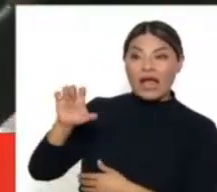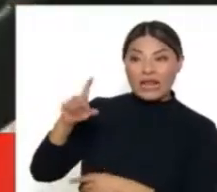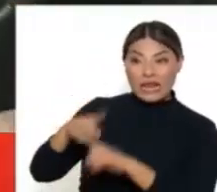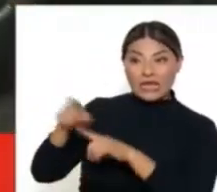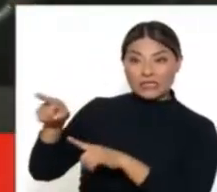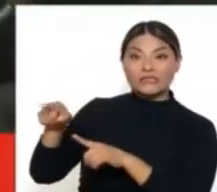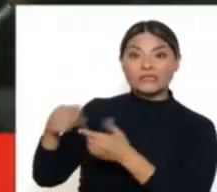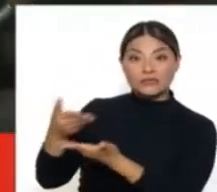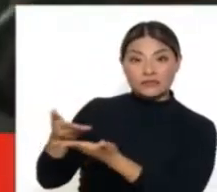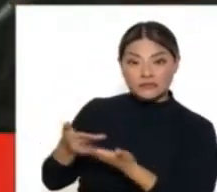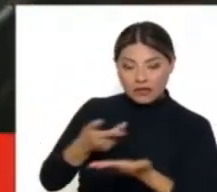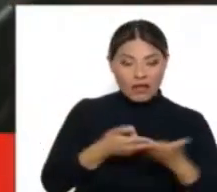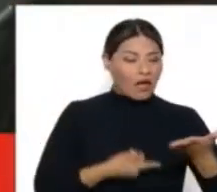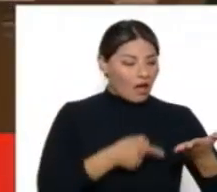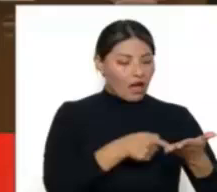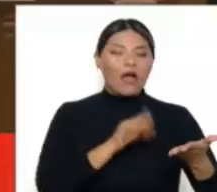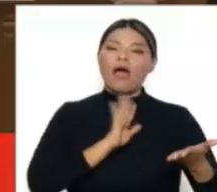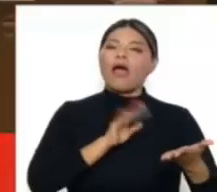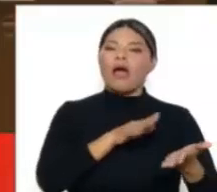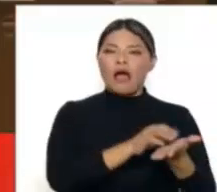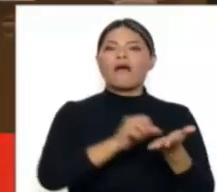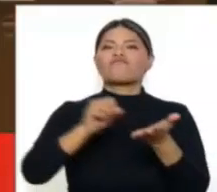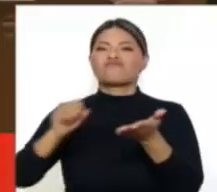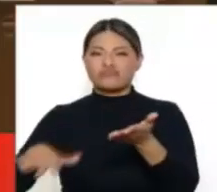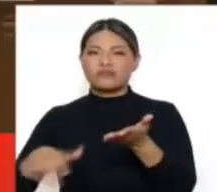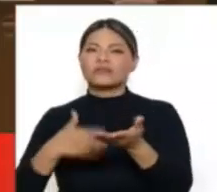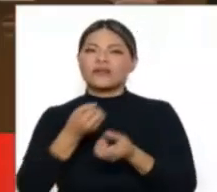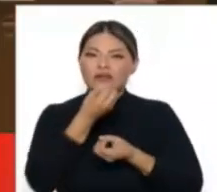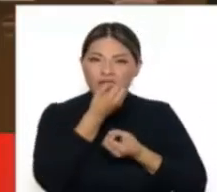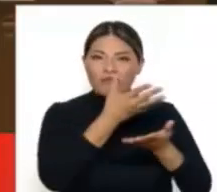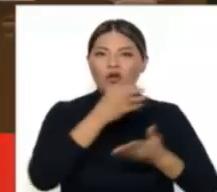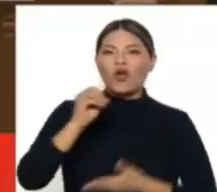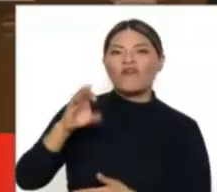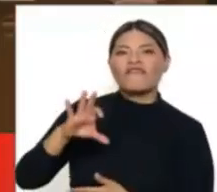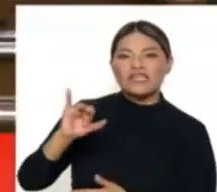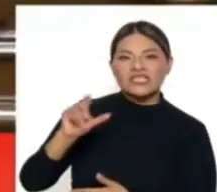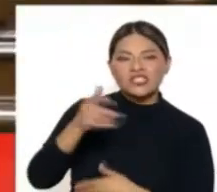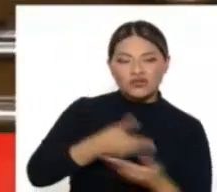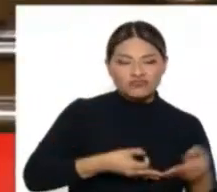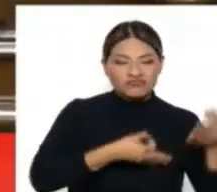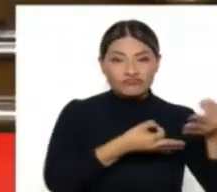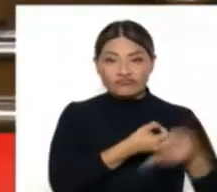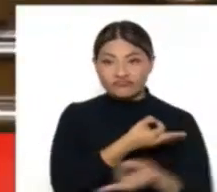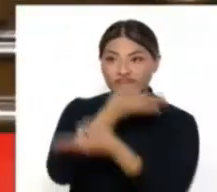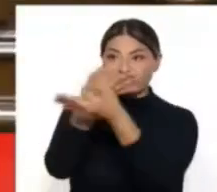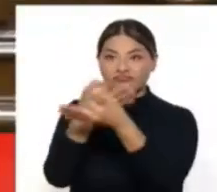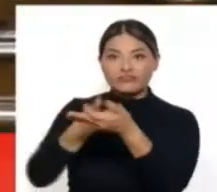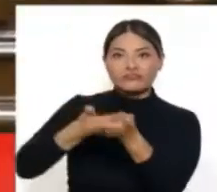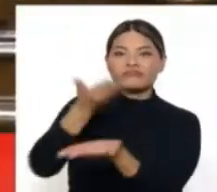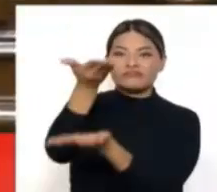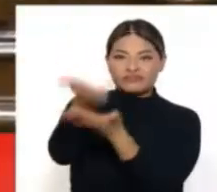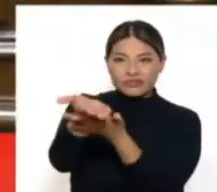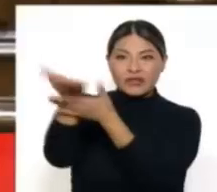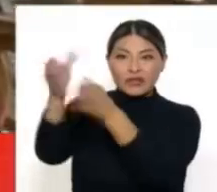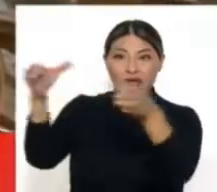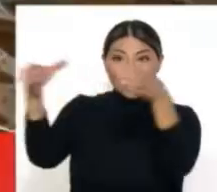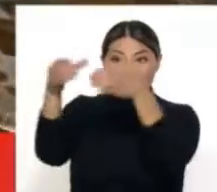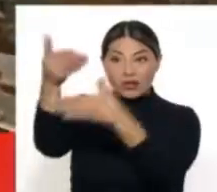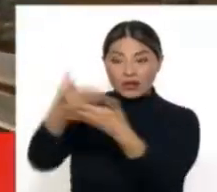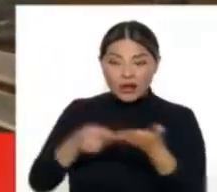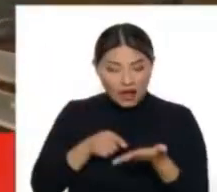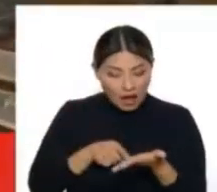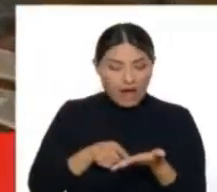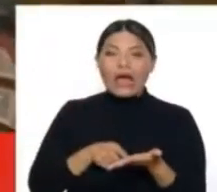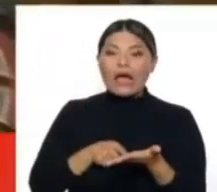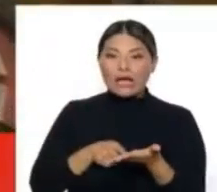Paredes retiró su recurso de reconsideración mediante un oficio enviado al presidente del Congreso, Eduardo Salguana, con lo cual quedó descartado